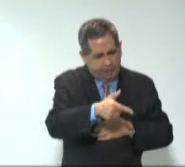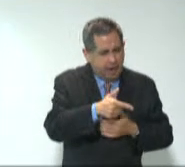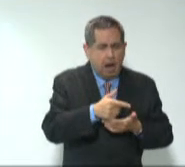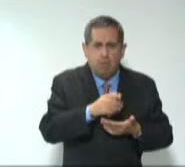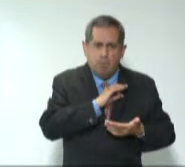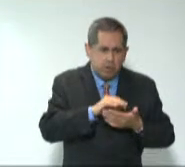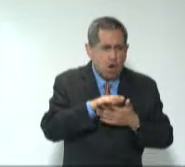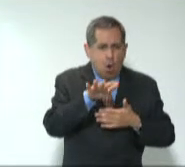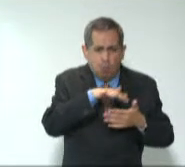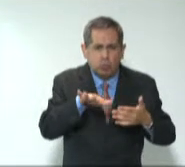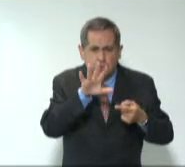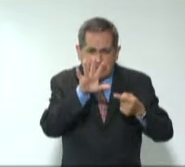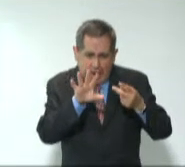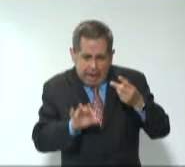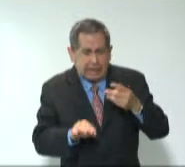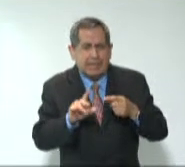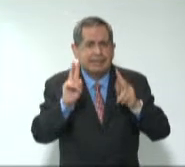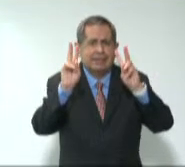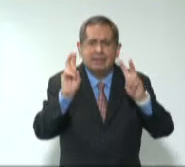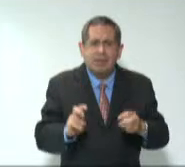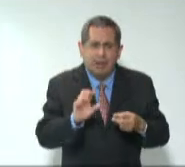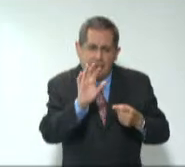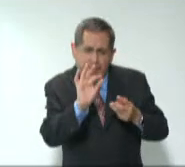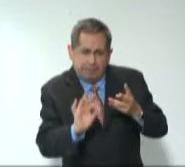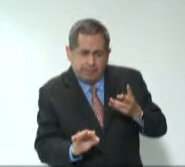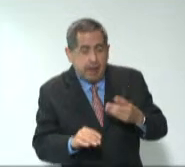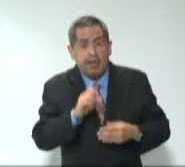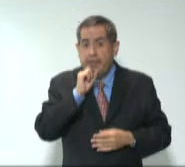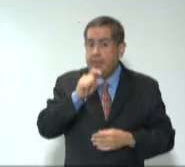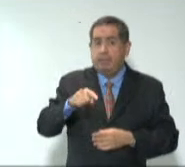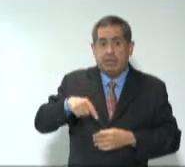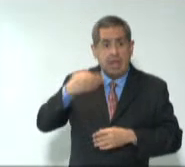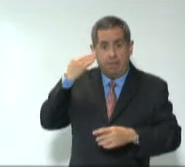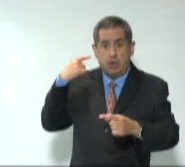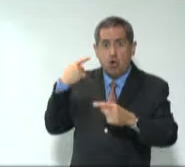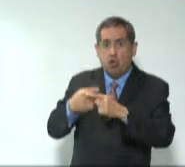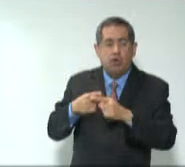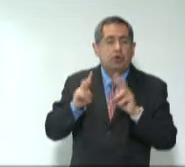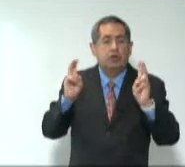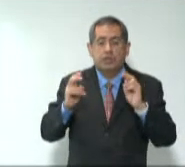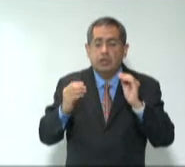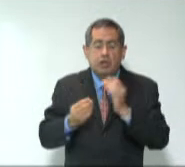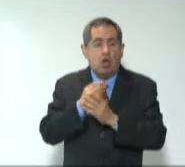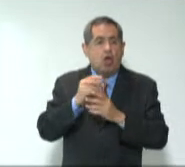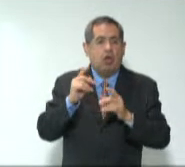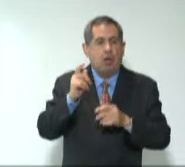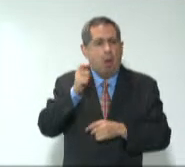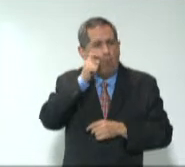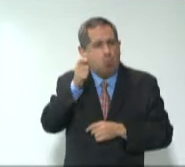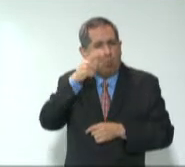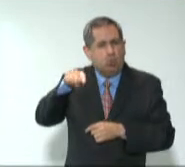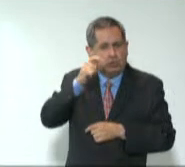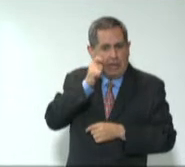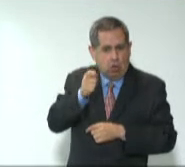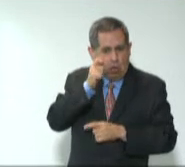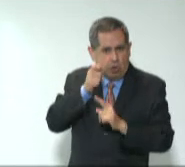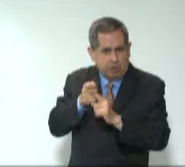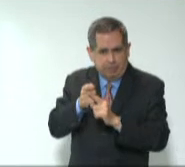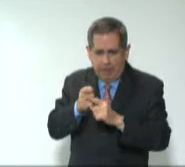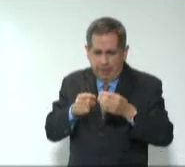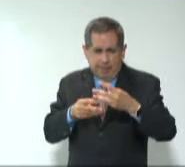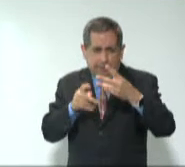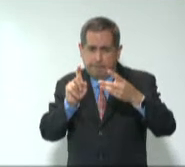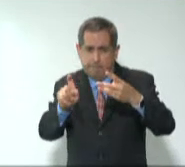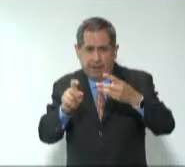buscarlos por temas porque otra de las innovaciones que hicimos en este periodo fue Instalar los buscadores temáticos que me permiten